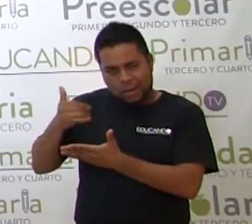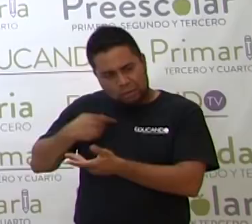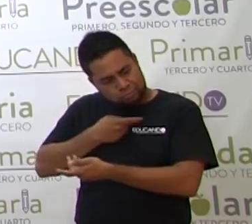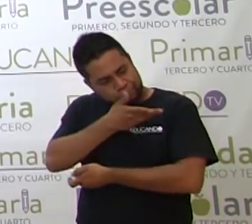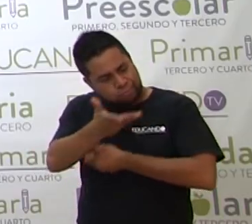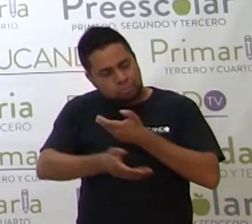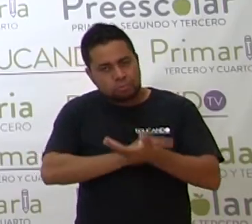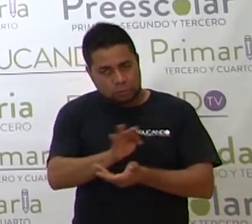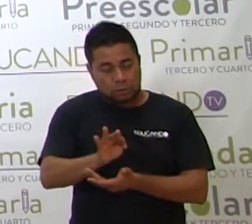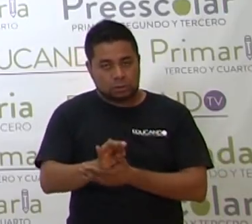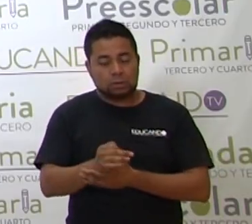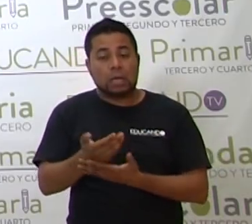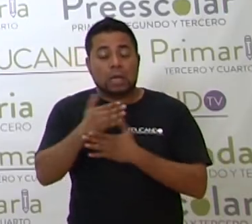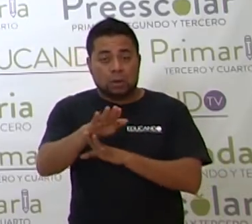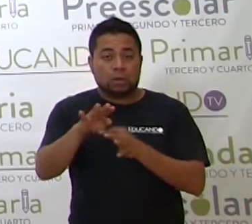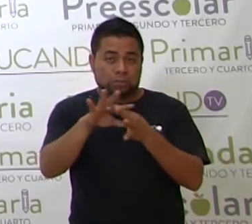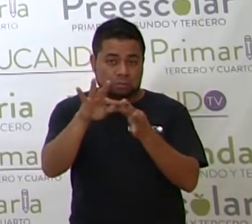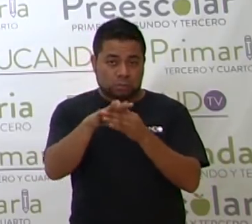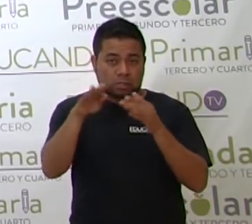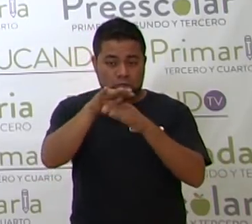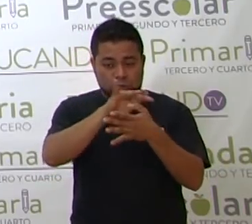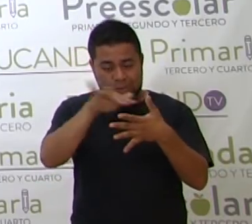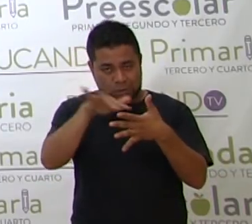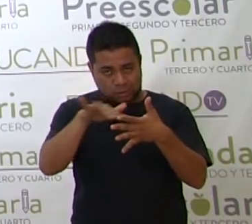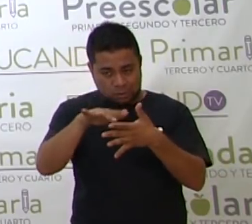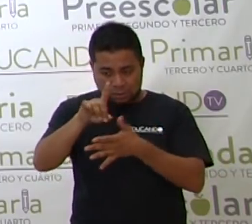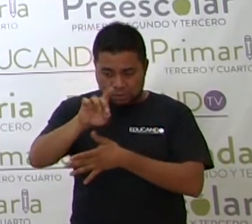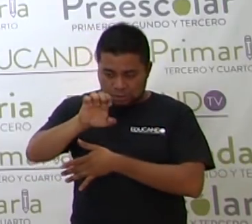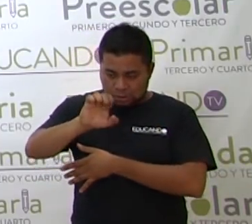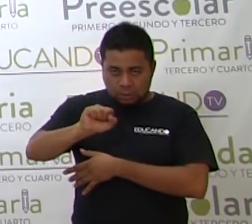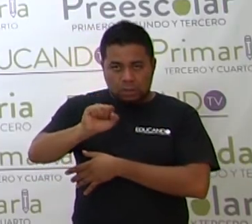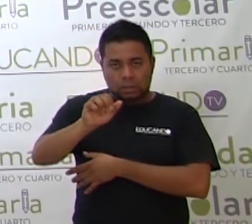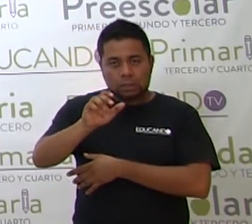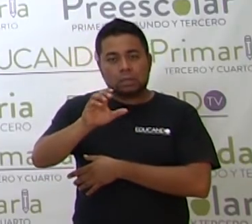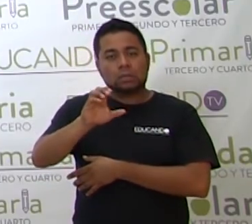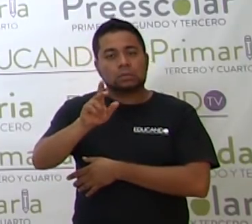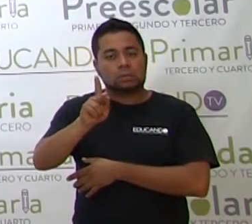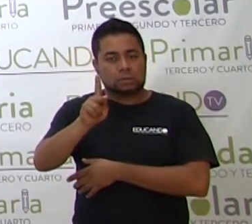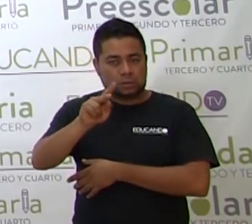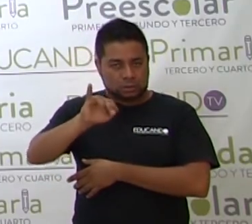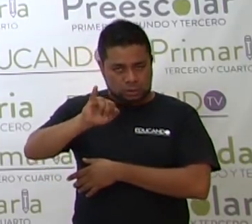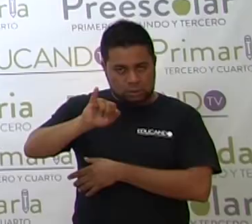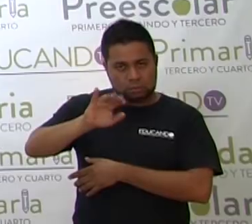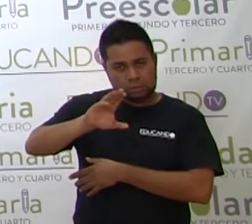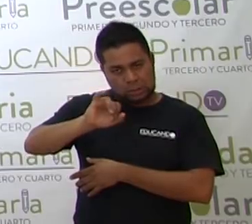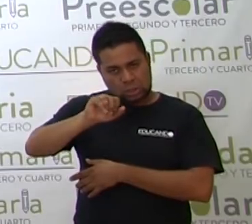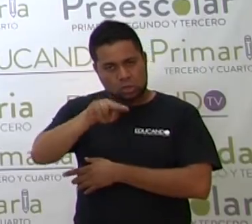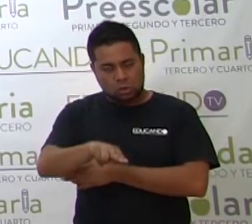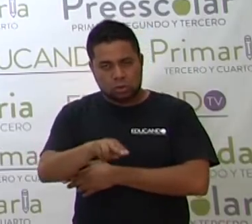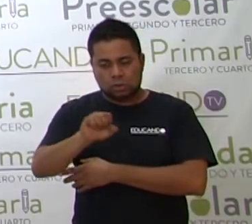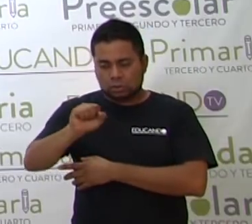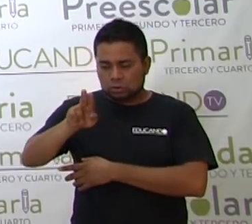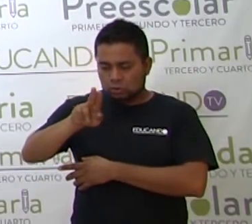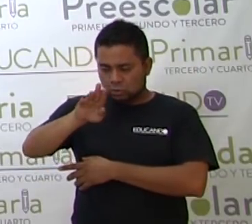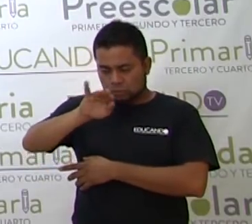Vamos a hablar sobre la descripción subjetiva y esta se incluye,